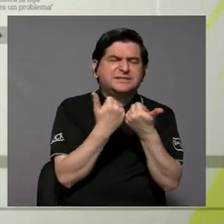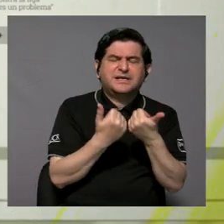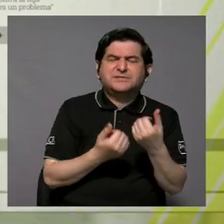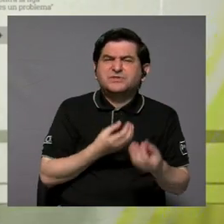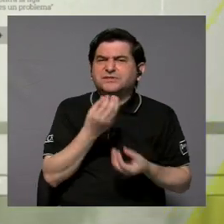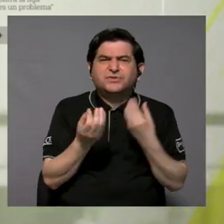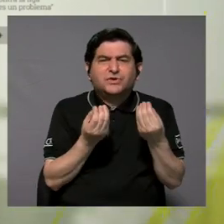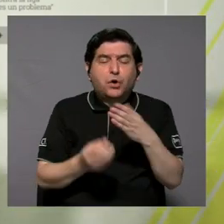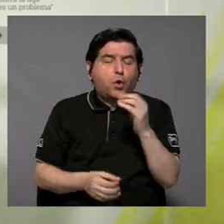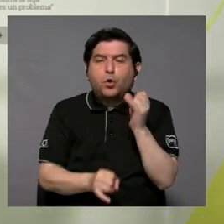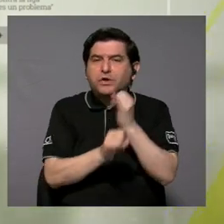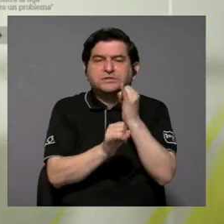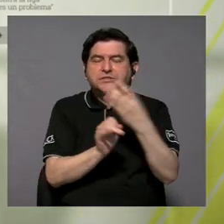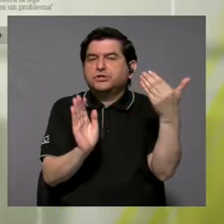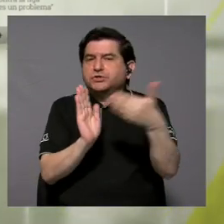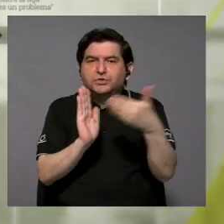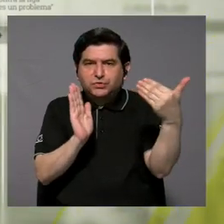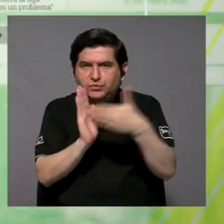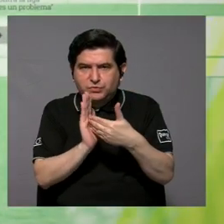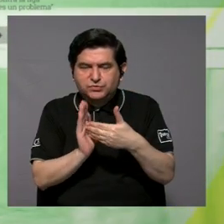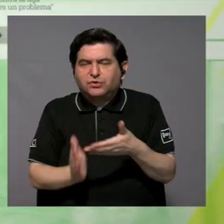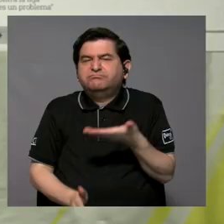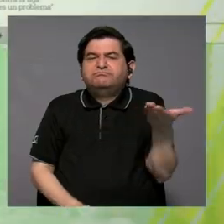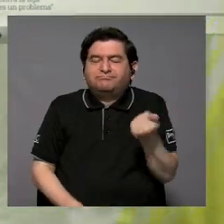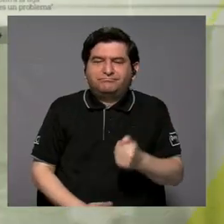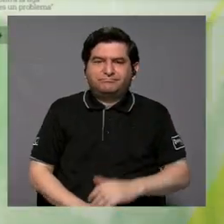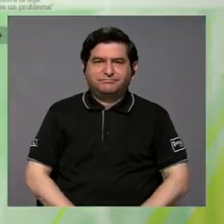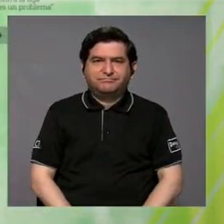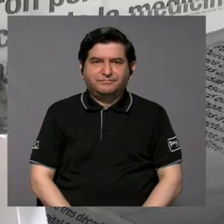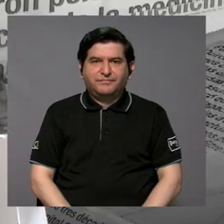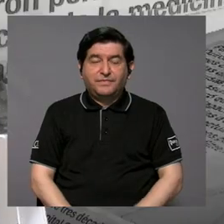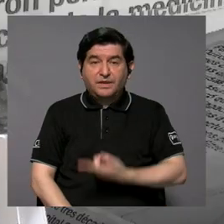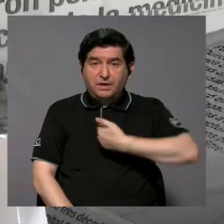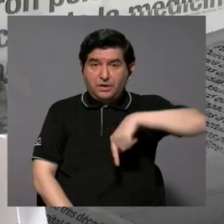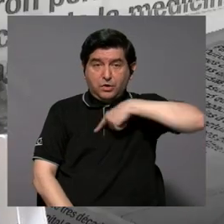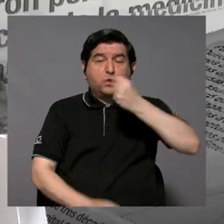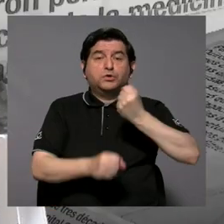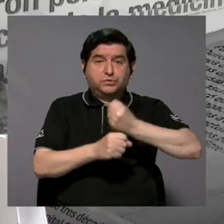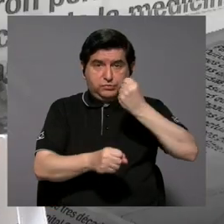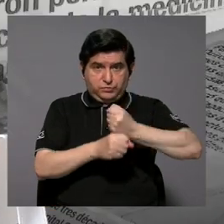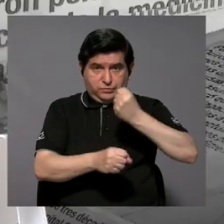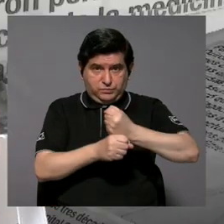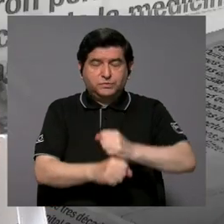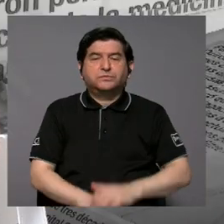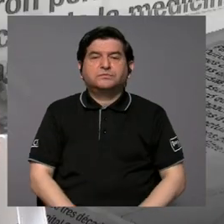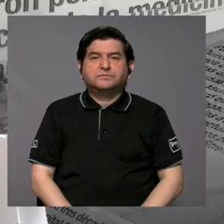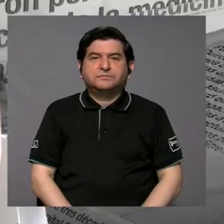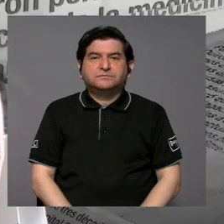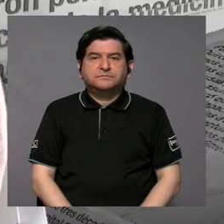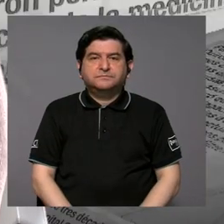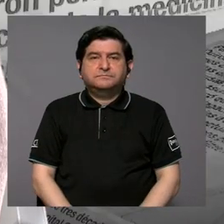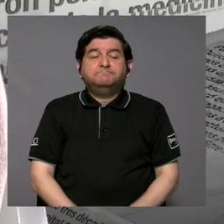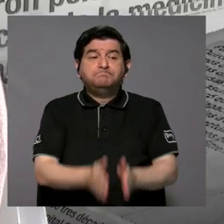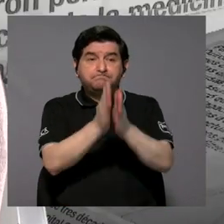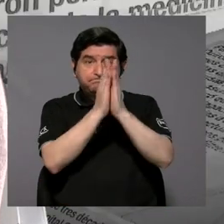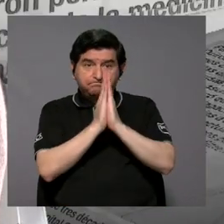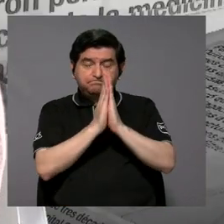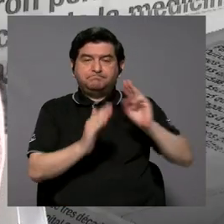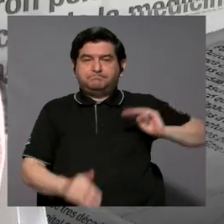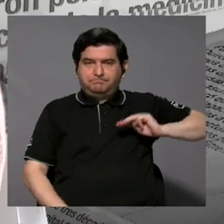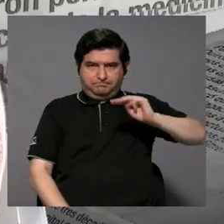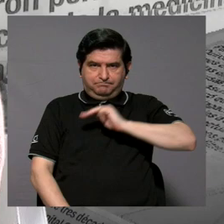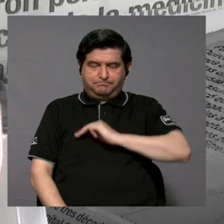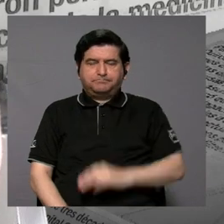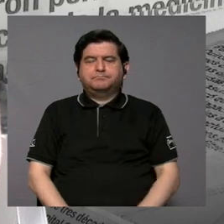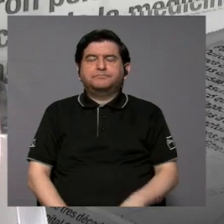o entidades que se vean afectadas en ese sentido? Lo que estamos trabajando es, solicitándole al